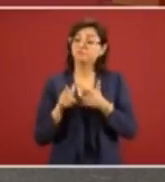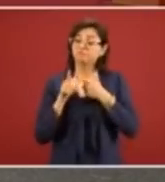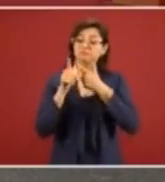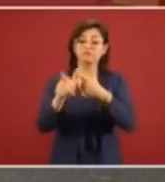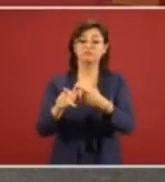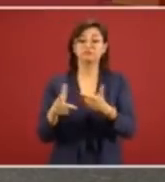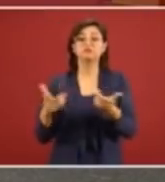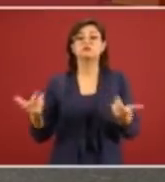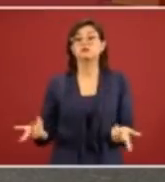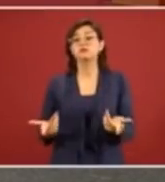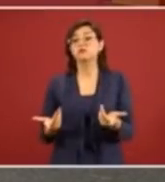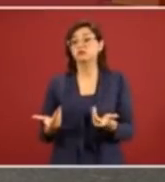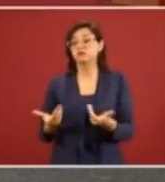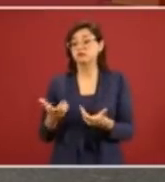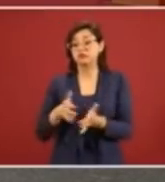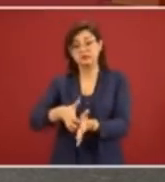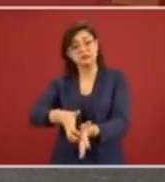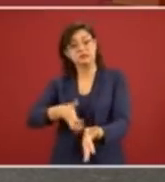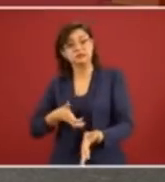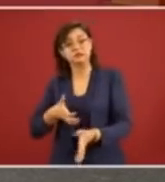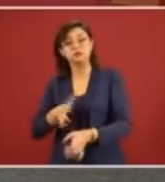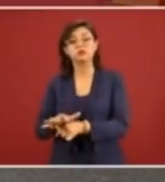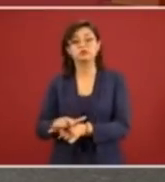El dinero destinado a la alimentación.